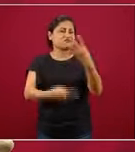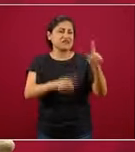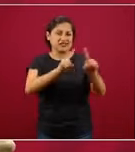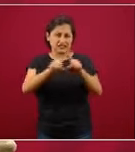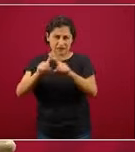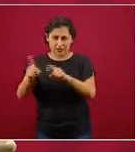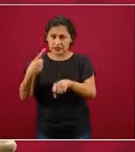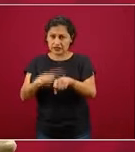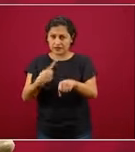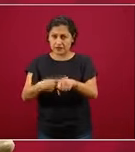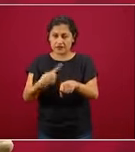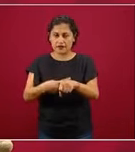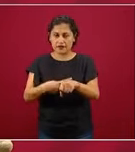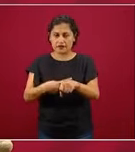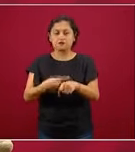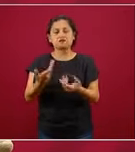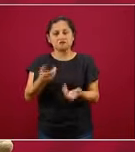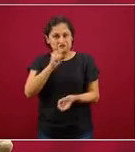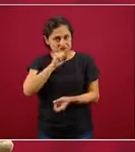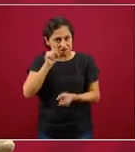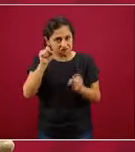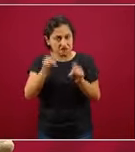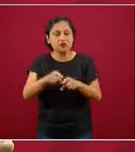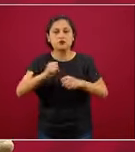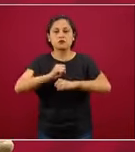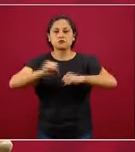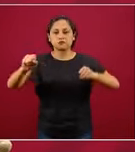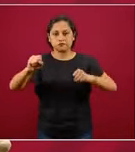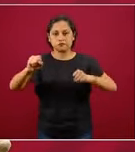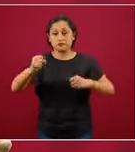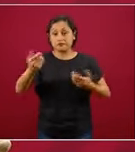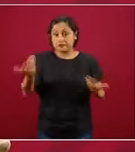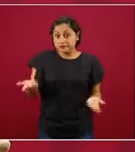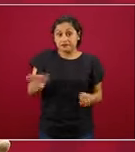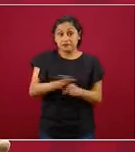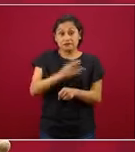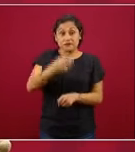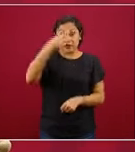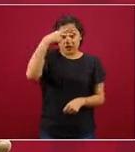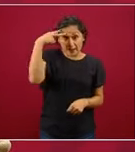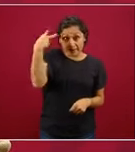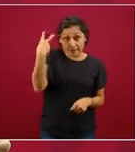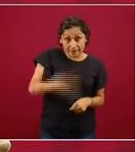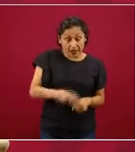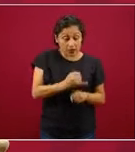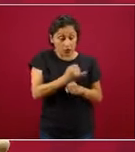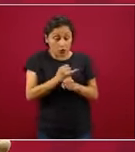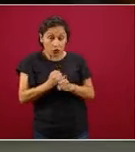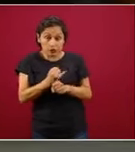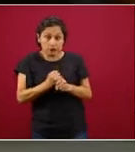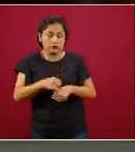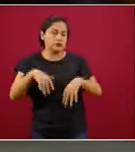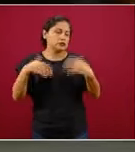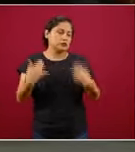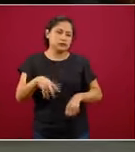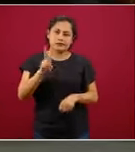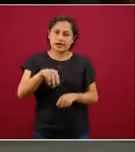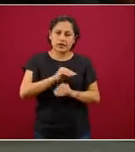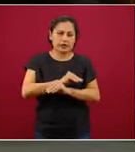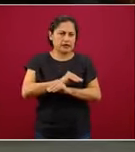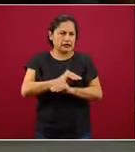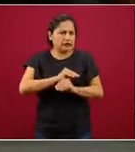etcétera. La obesidad, por supuesto, también. Y México, indiscutiblemente, la evidencia científica es clara,